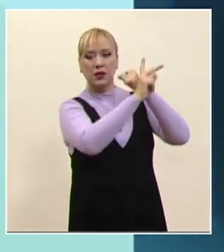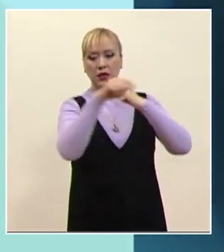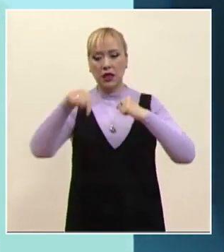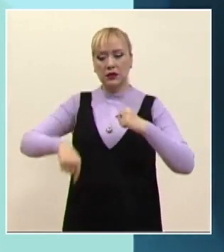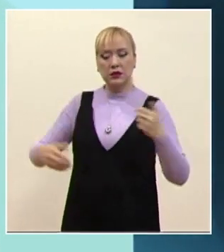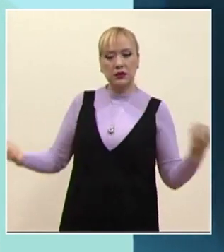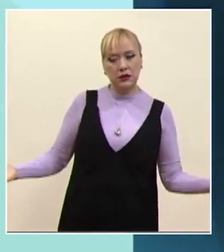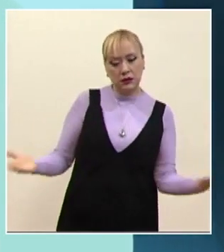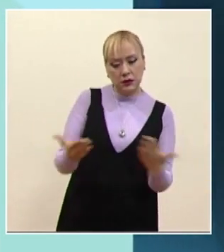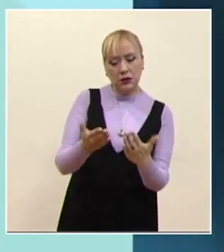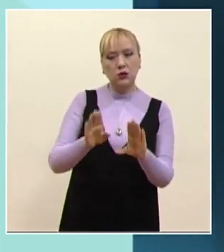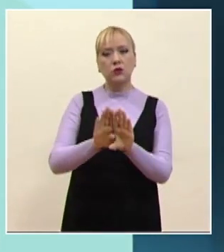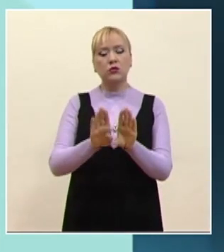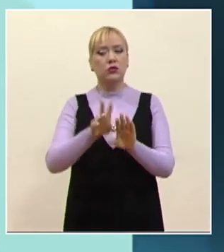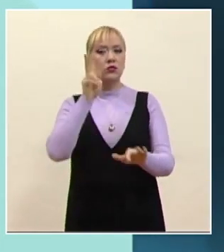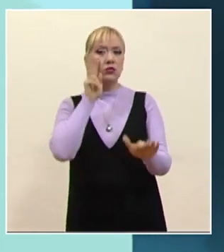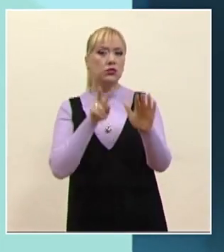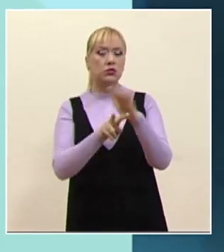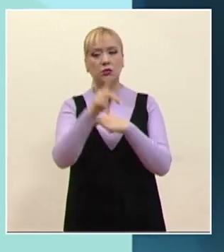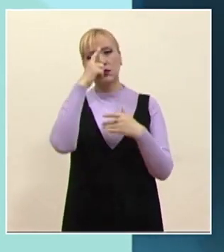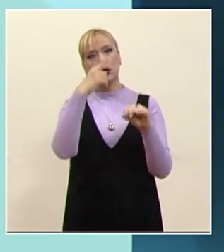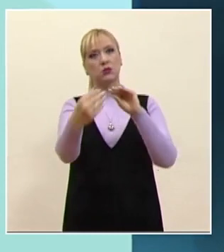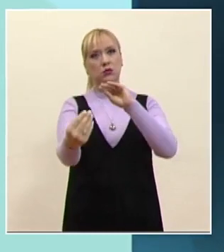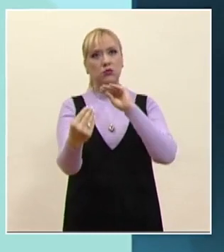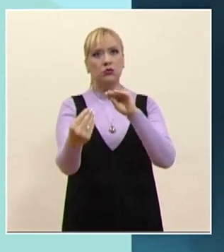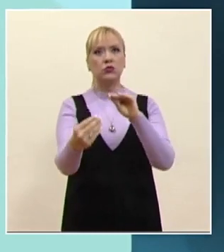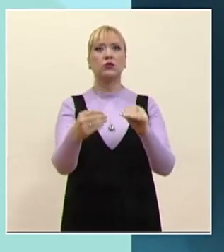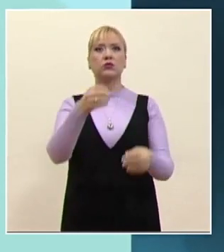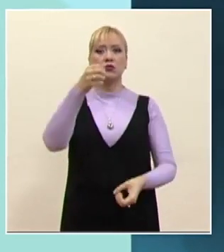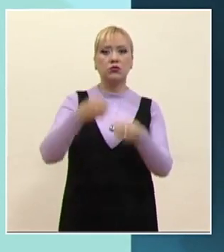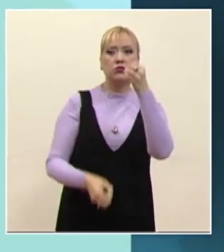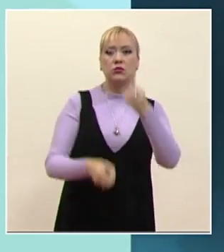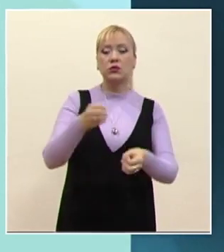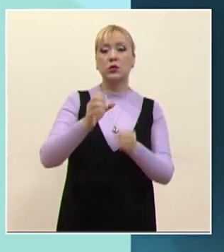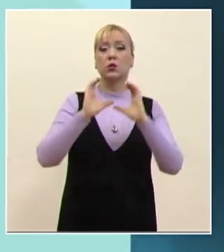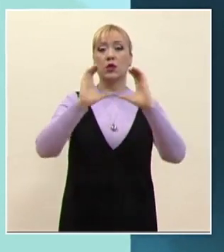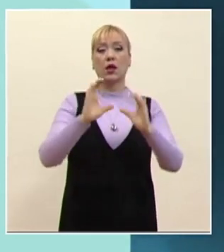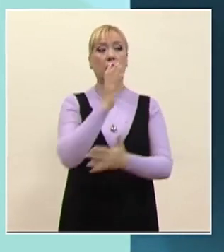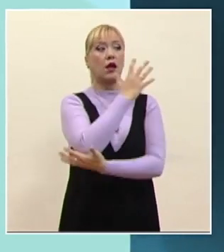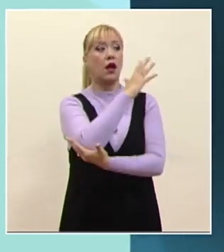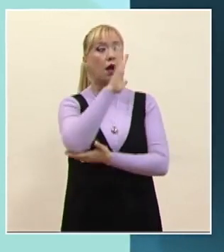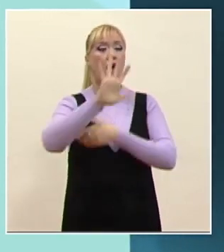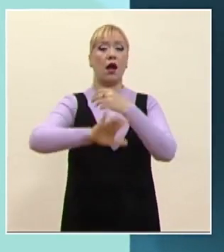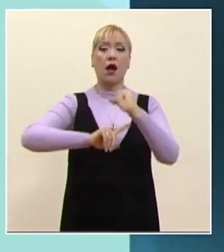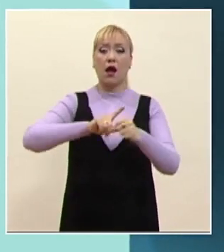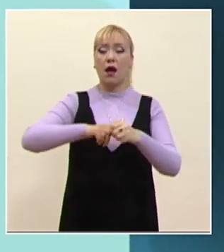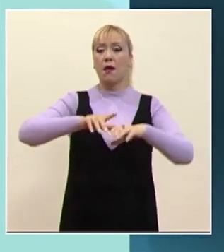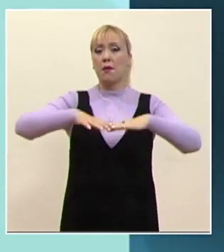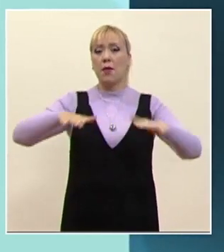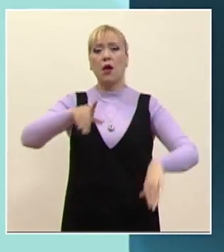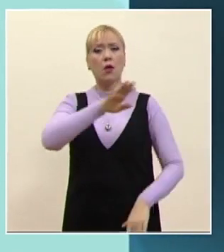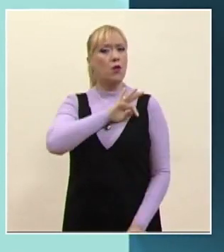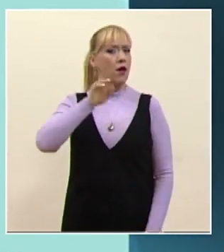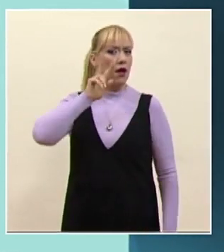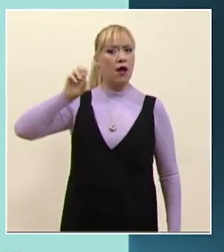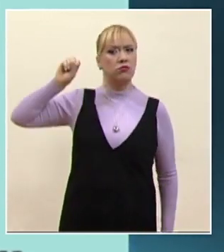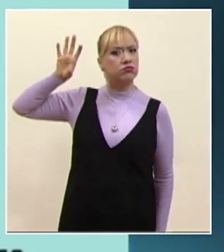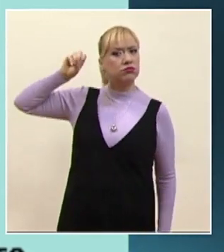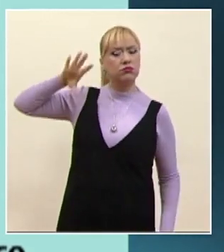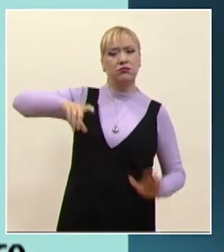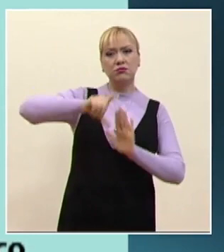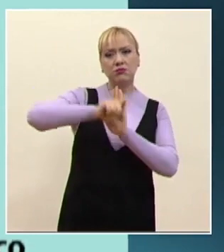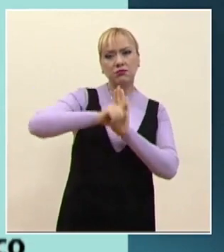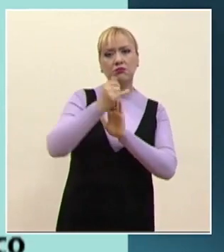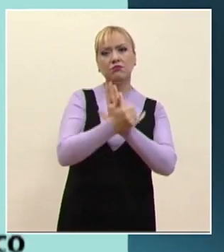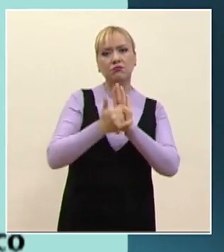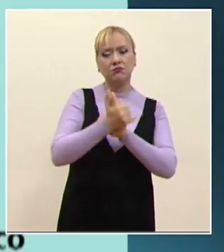y perspectivas para el litigio y la justicia climática. Este evento puede seguirlo en vivo a través de las redes sociales del